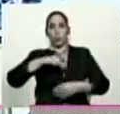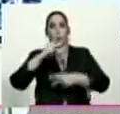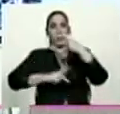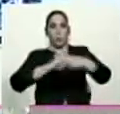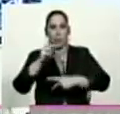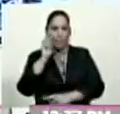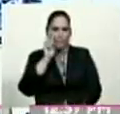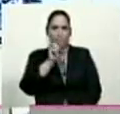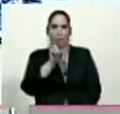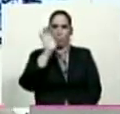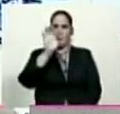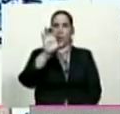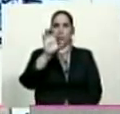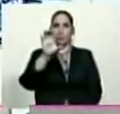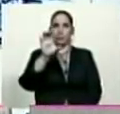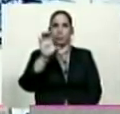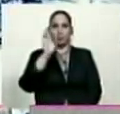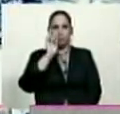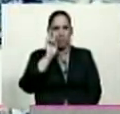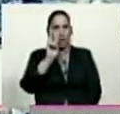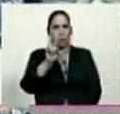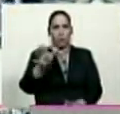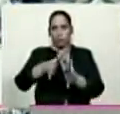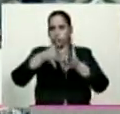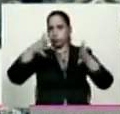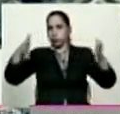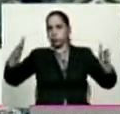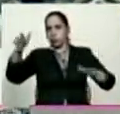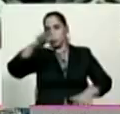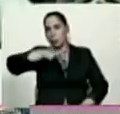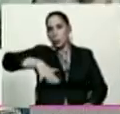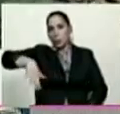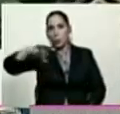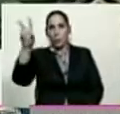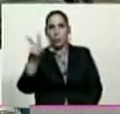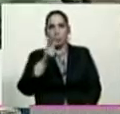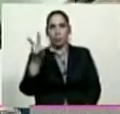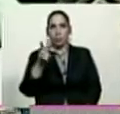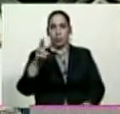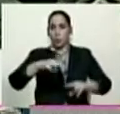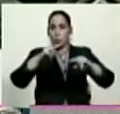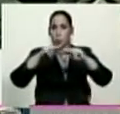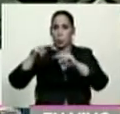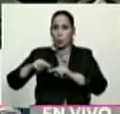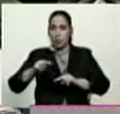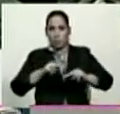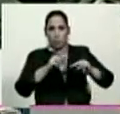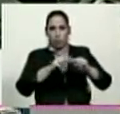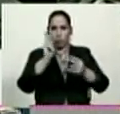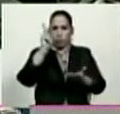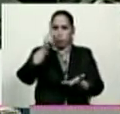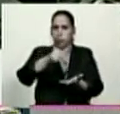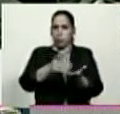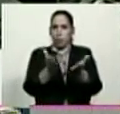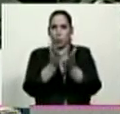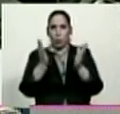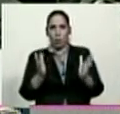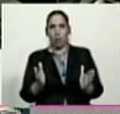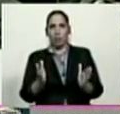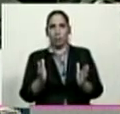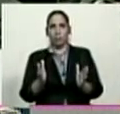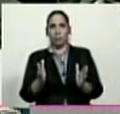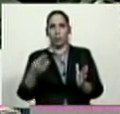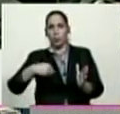veamos pues el país, veamos la grandeza de Venezuela, nuestros niños acudiendo a las escuelas,